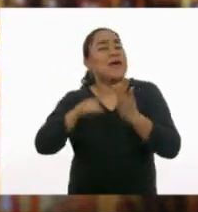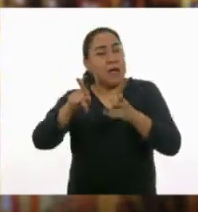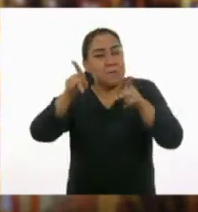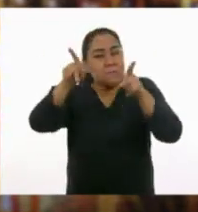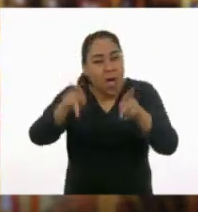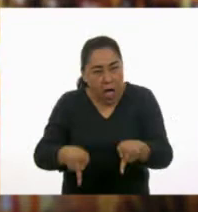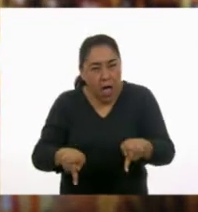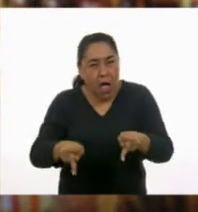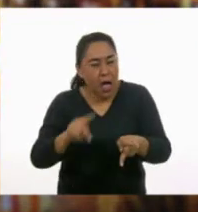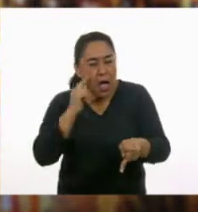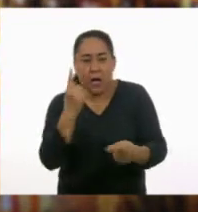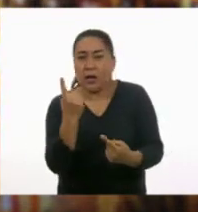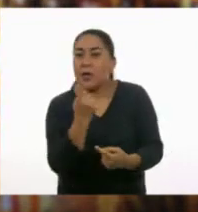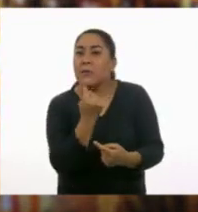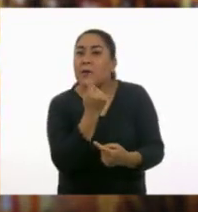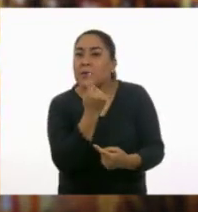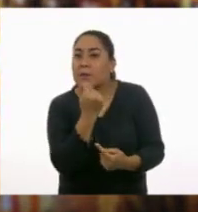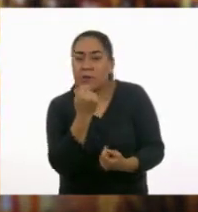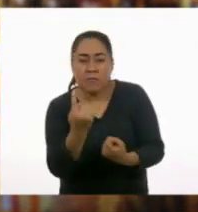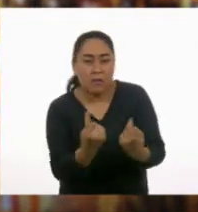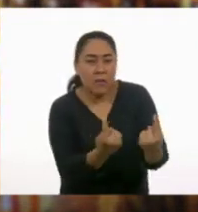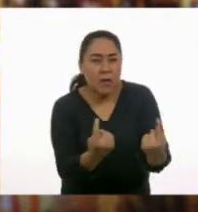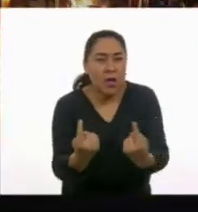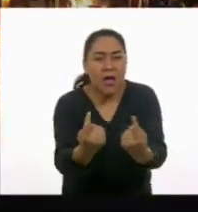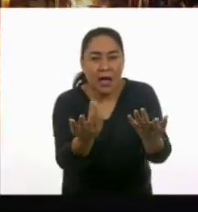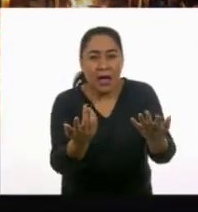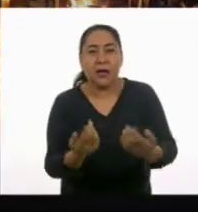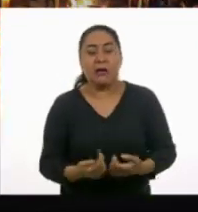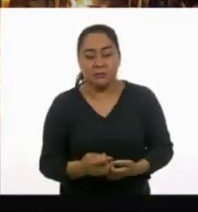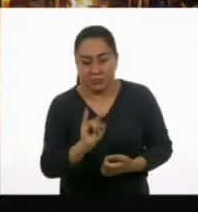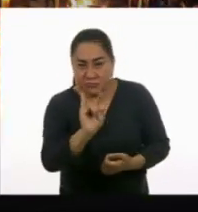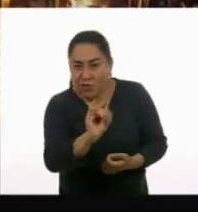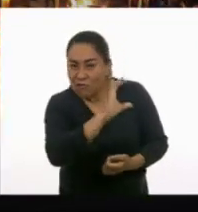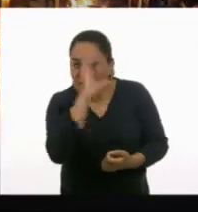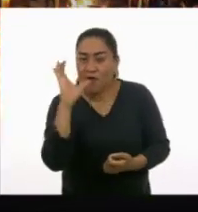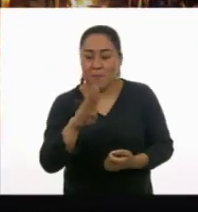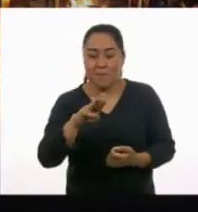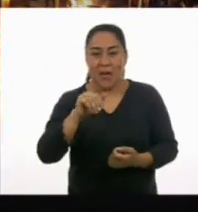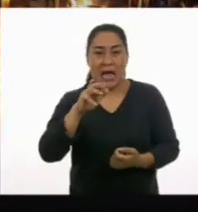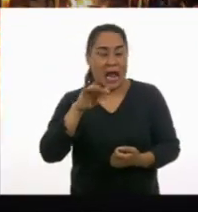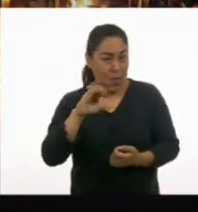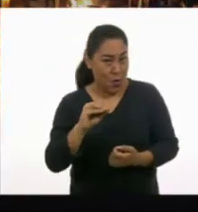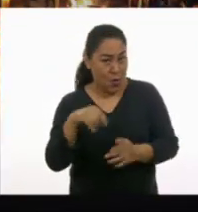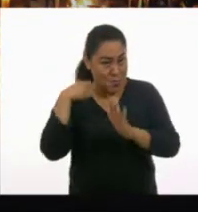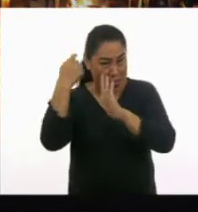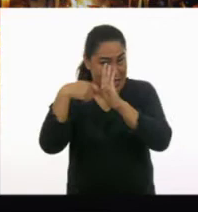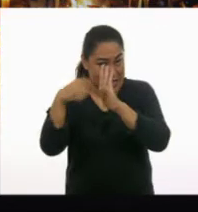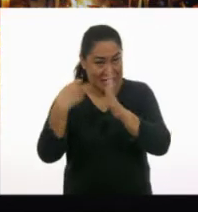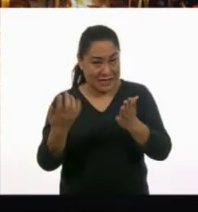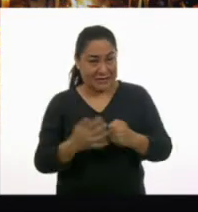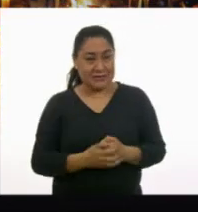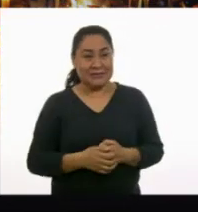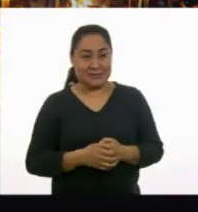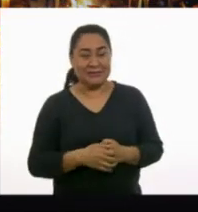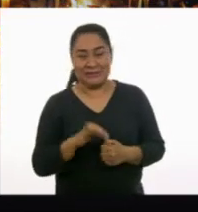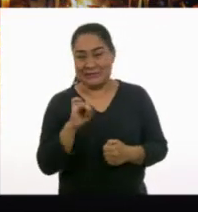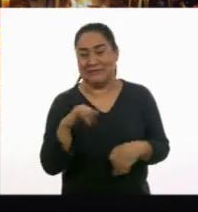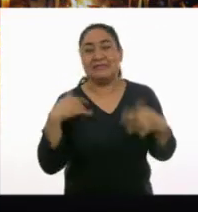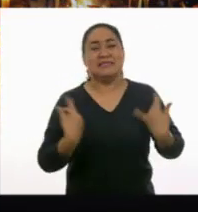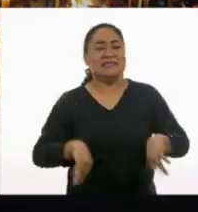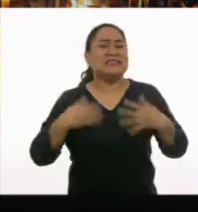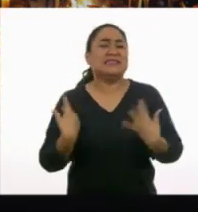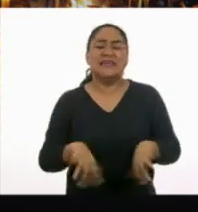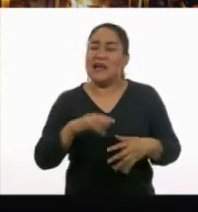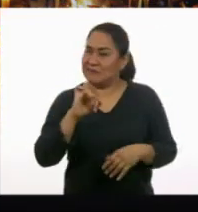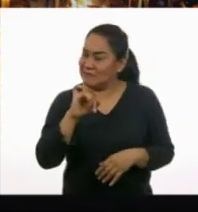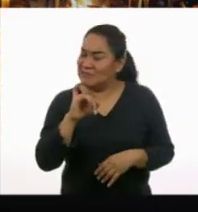ven todas las velas prendidas y está Macario ahí al fondo. Sí, sí, ah, sí. Cuidado, sí. Macario, toda la película. ¿Qué